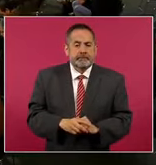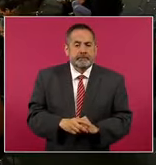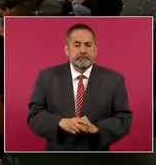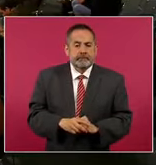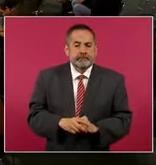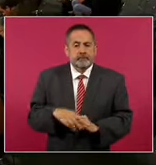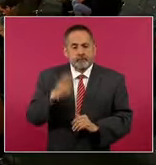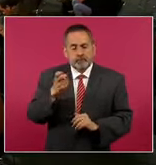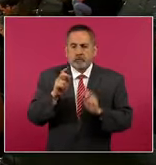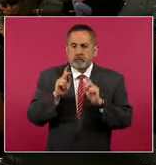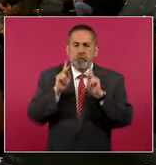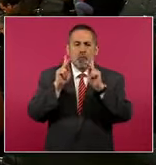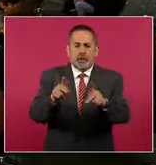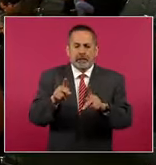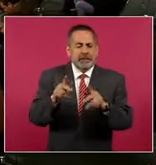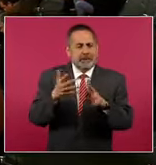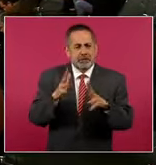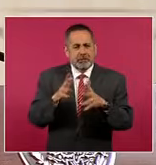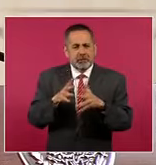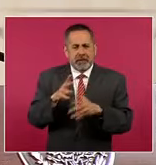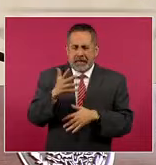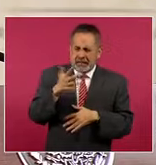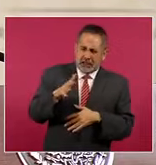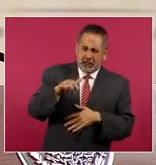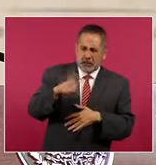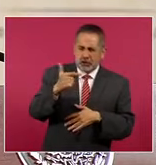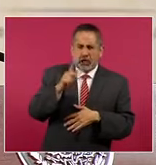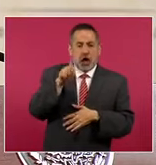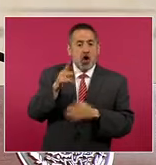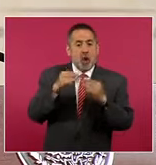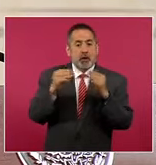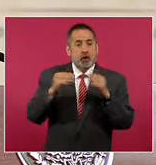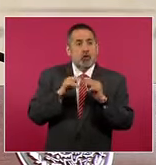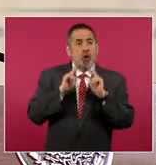es un puente como de 10, 12 kilómetros